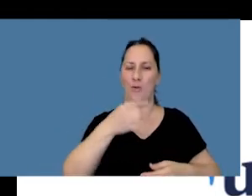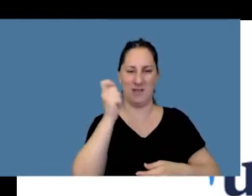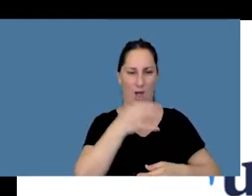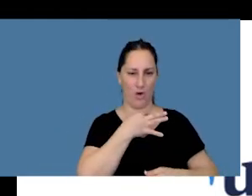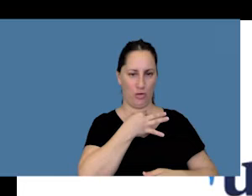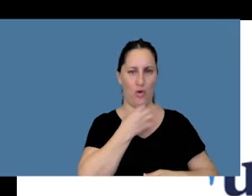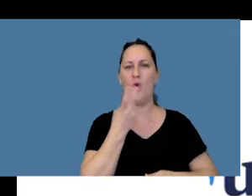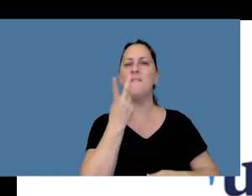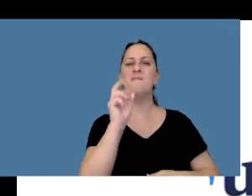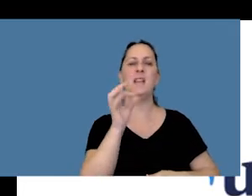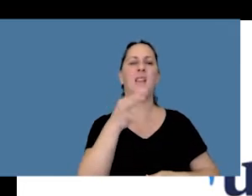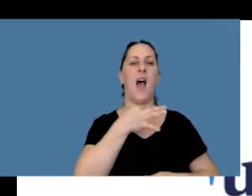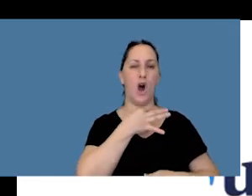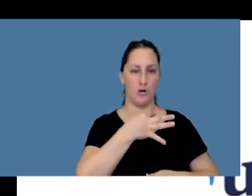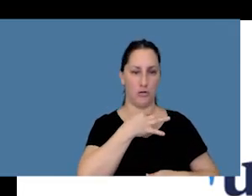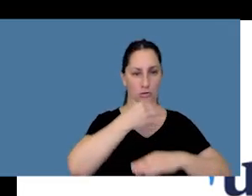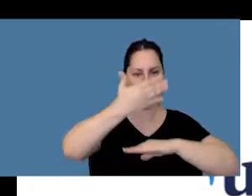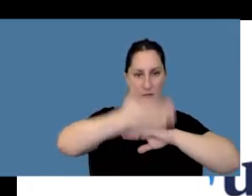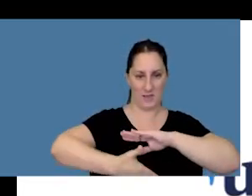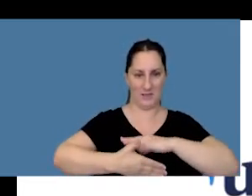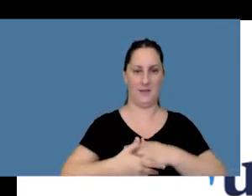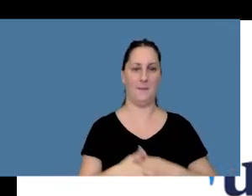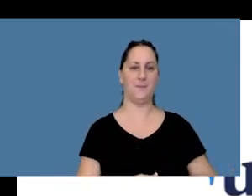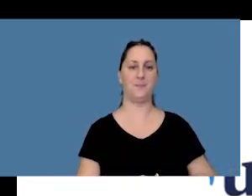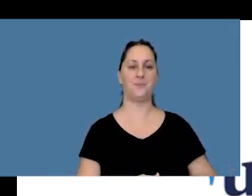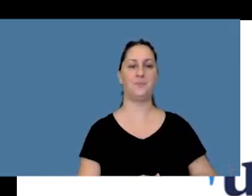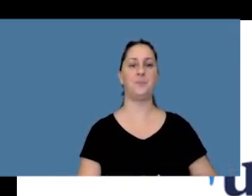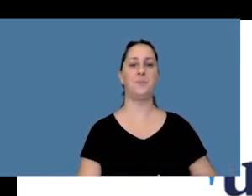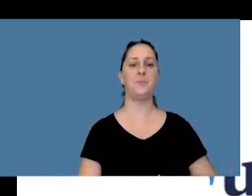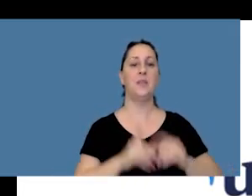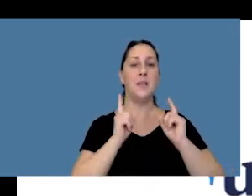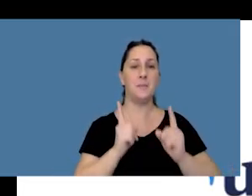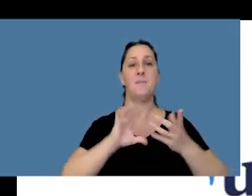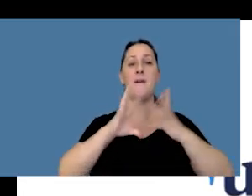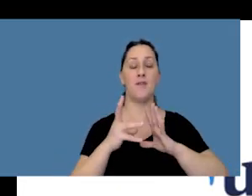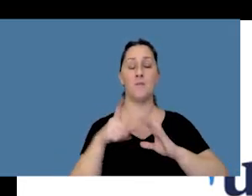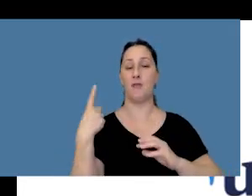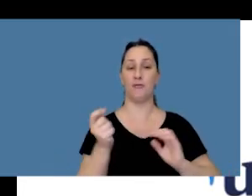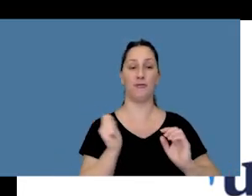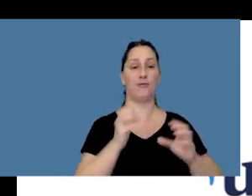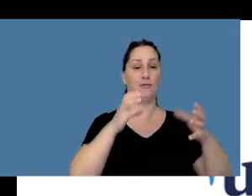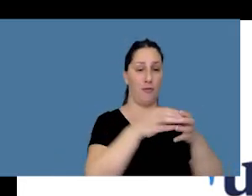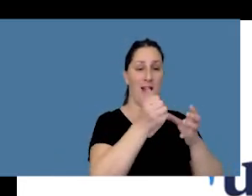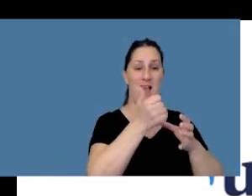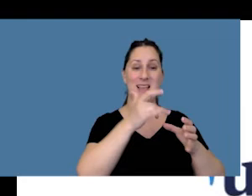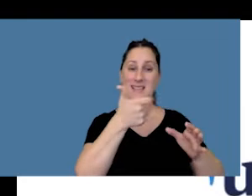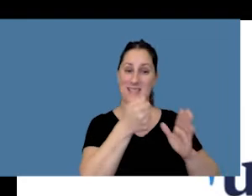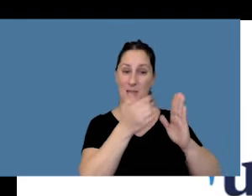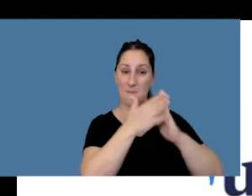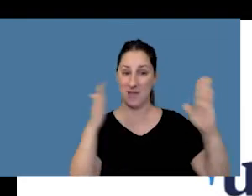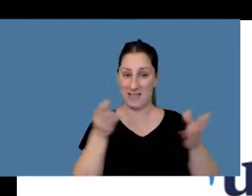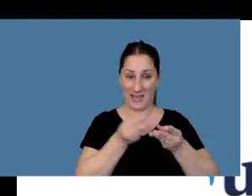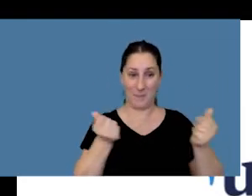El 20 de agosto es el vencimiento. Del mismo modo, cuando tengamos que categorizar el semestre que concluye